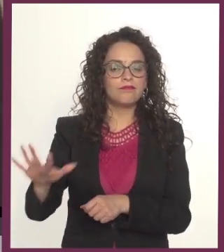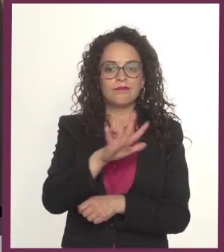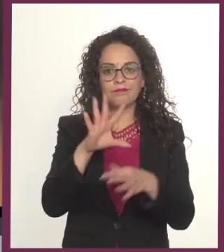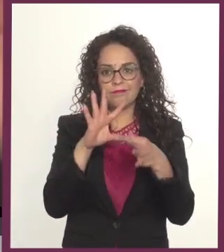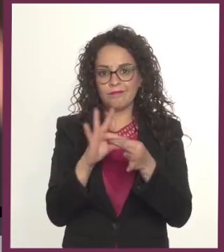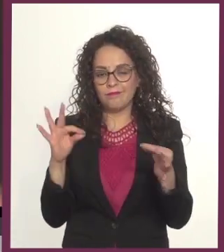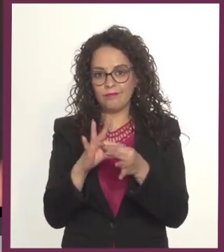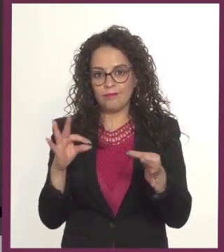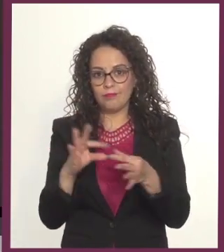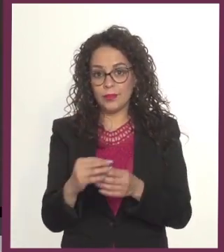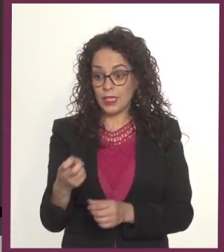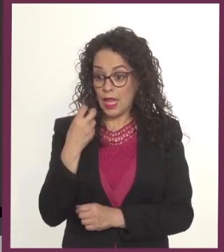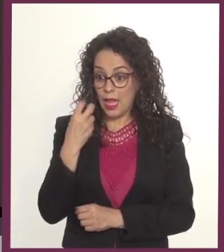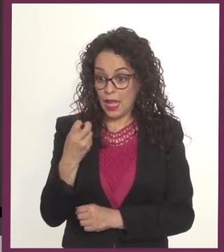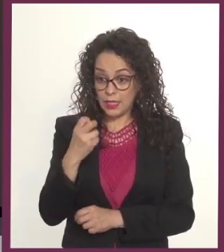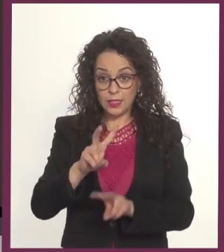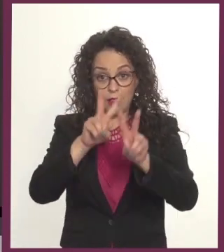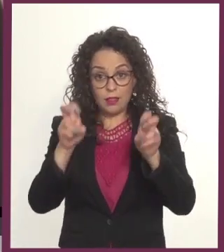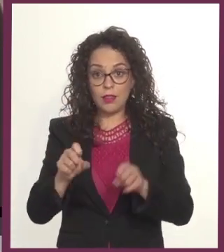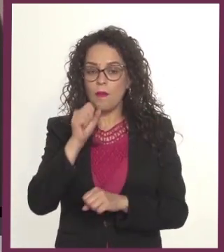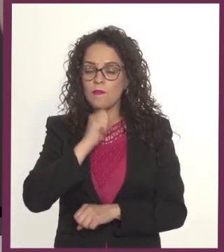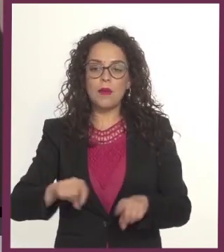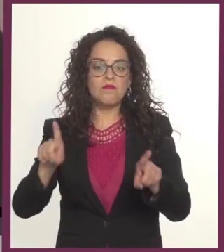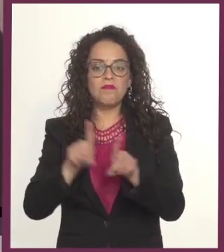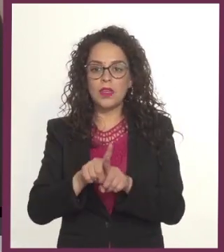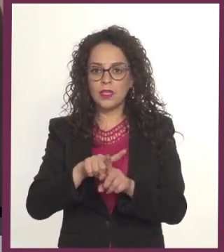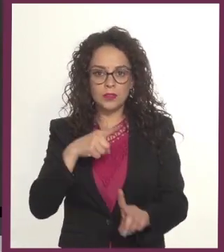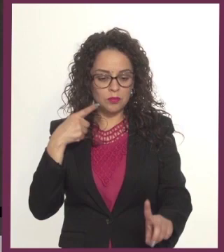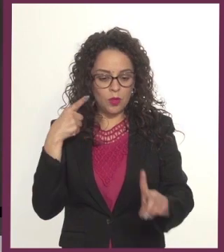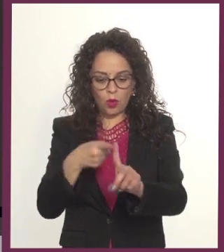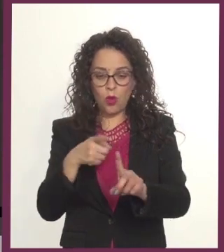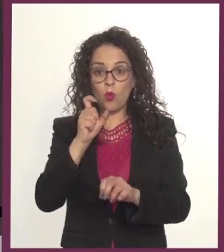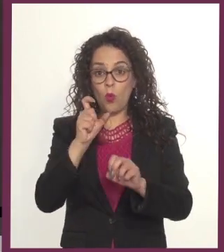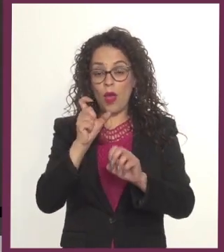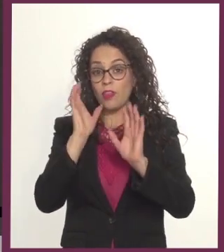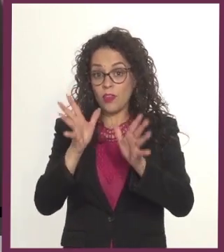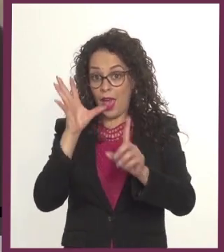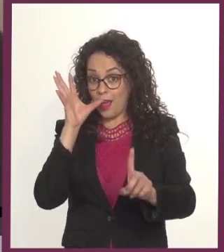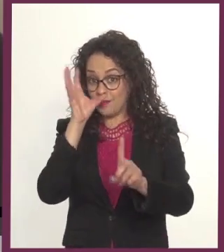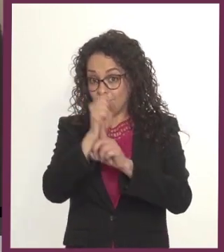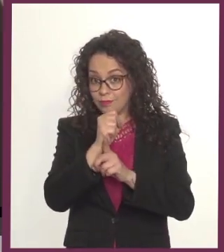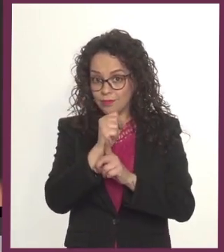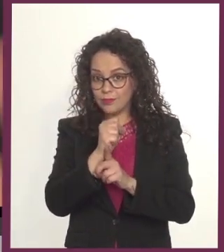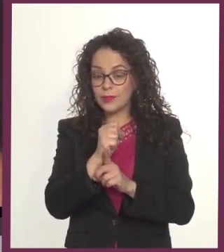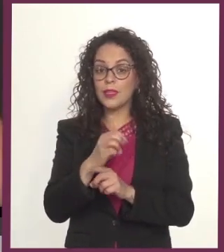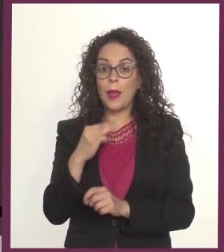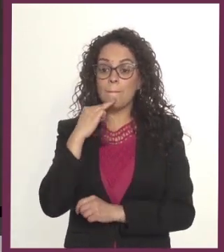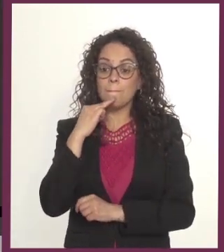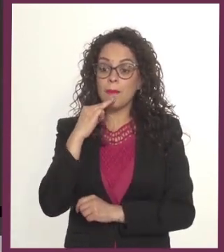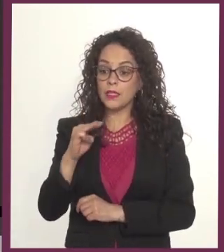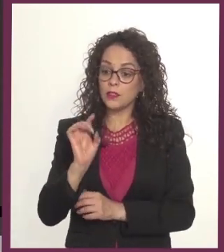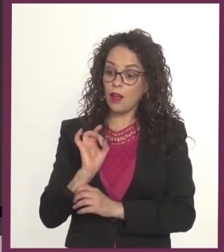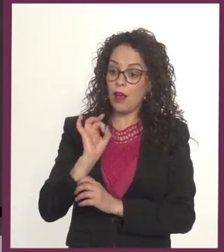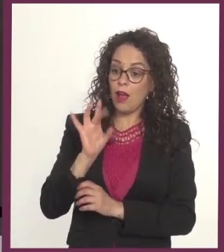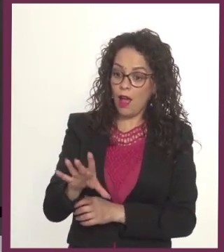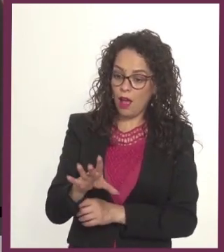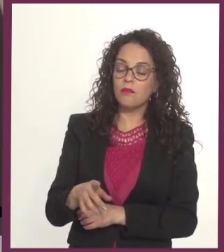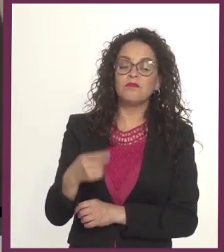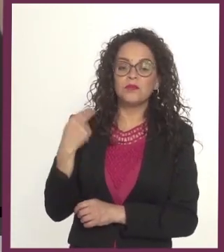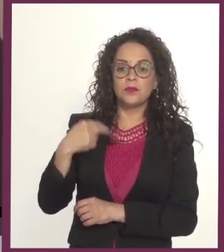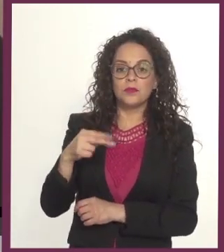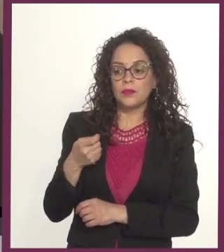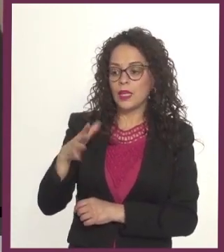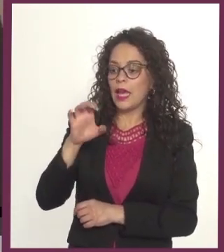semántico, todo alrededor del mismo tema. Y me parece que cuando lo consigues, el que manda el mensaje se llama